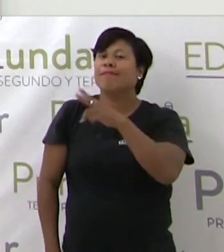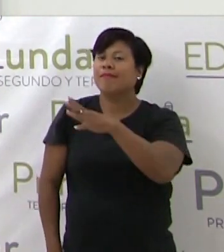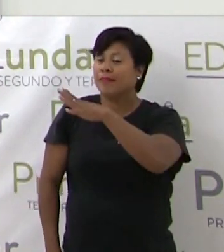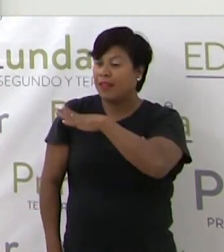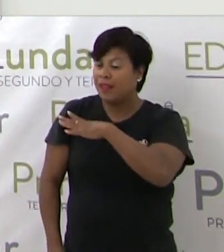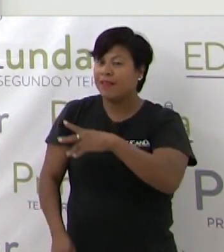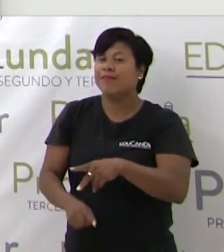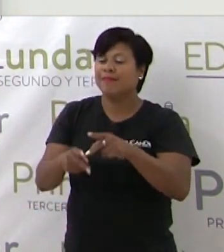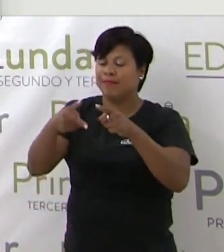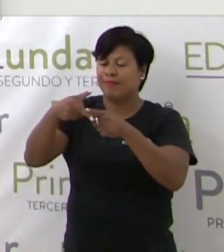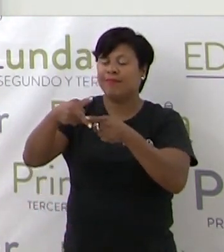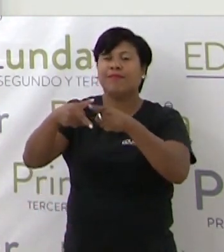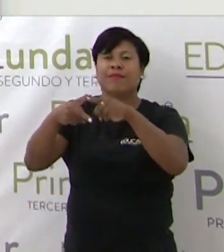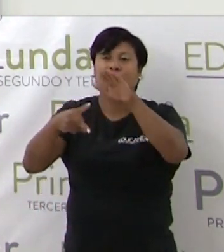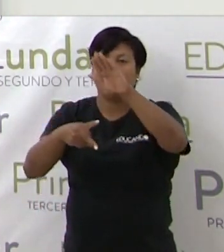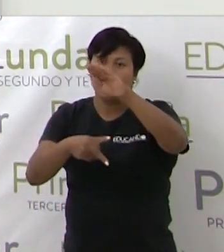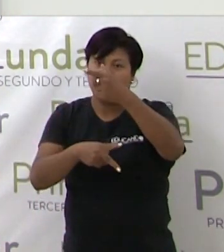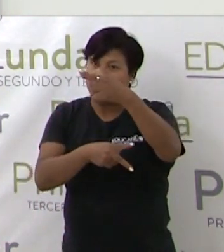90 grados.